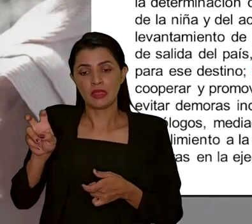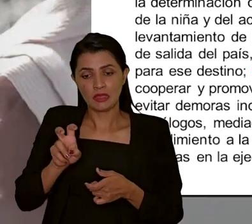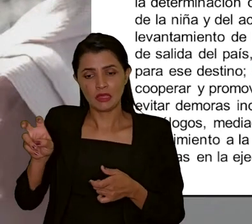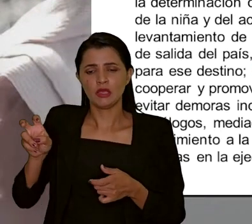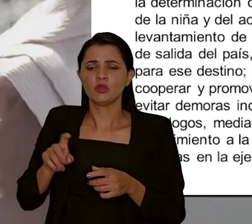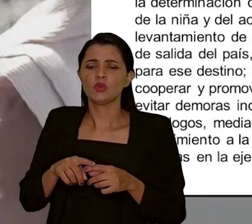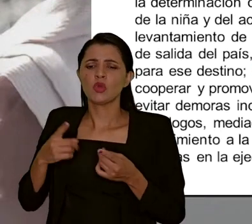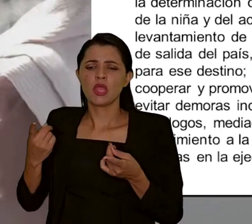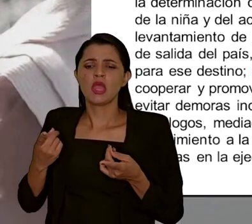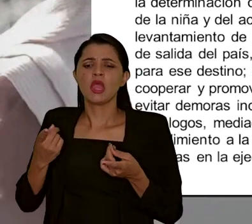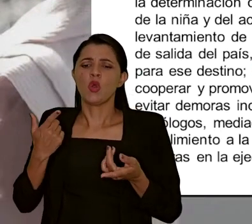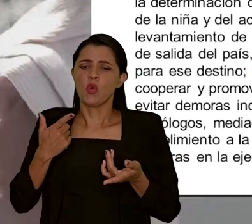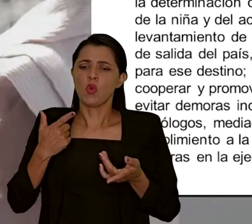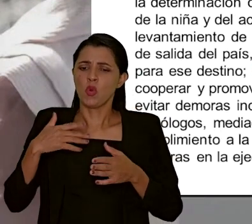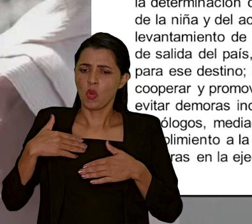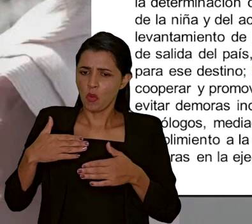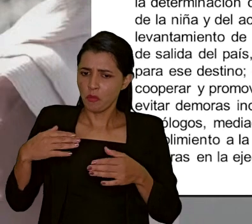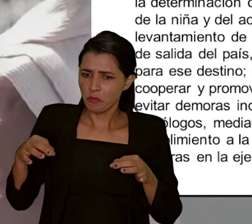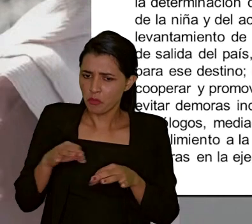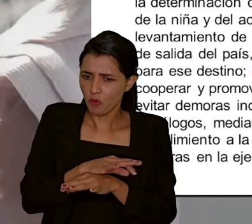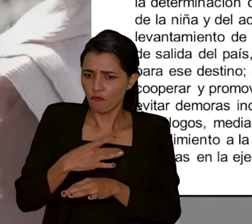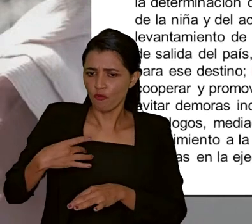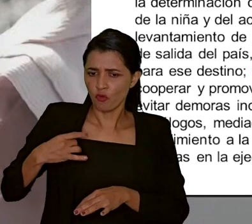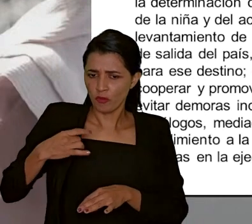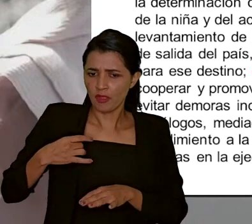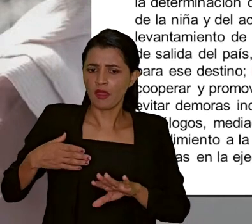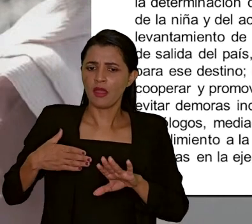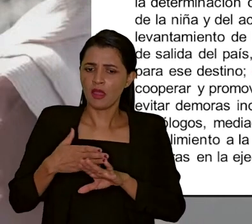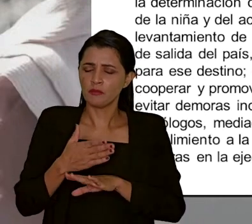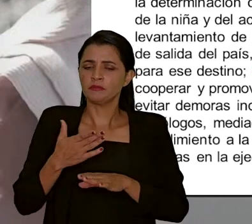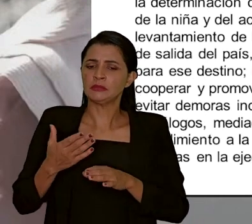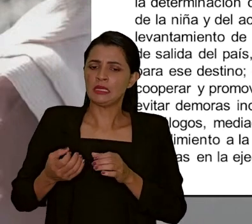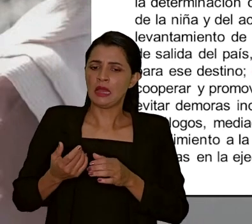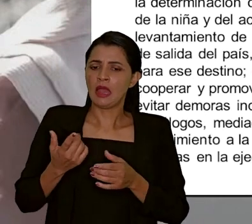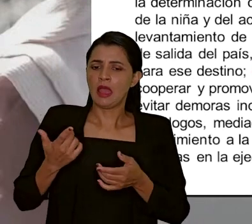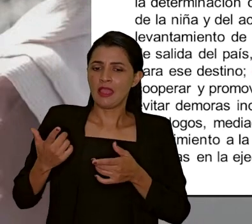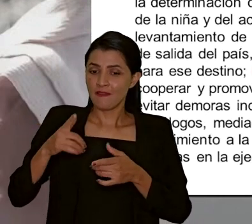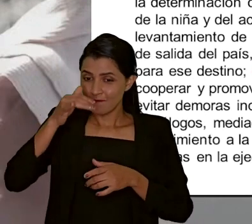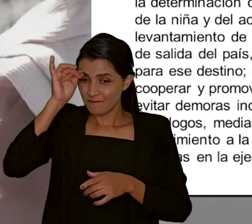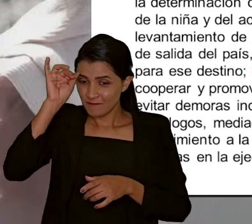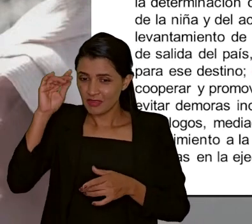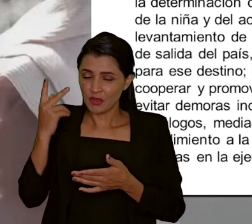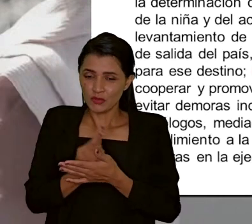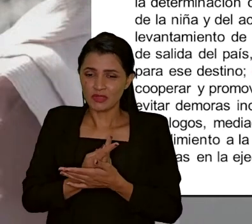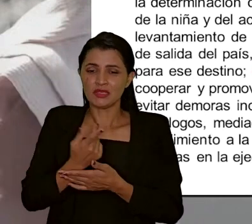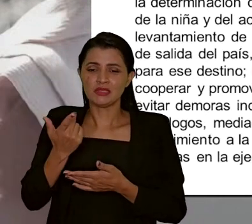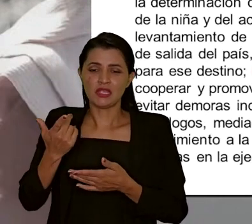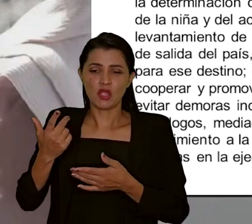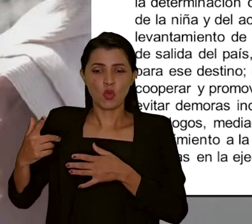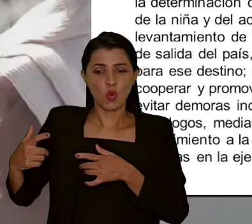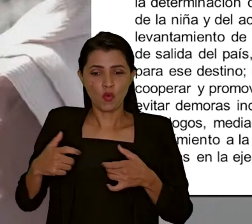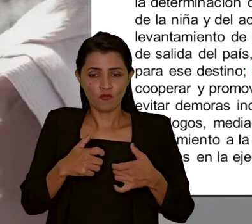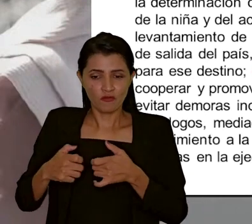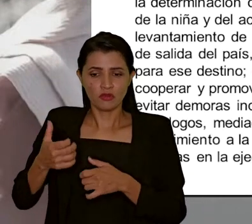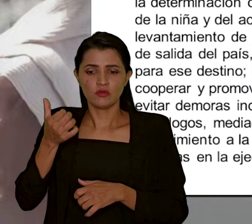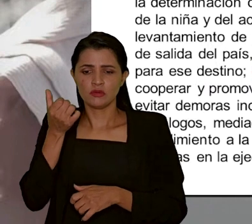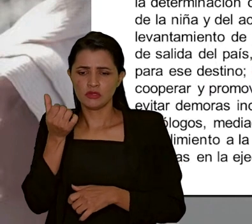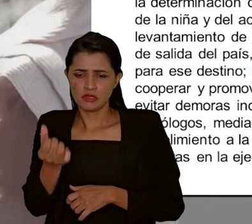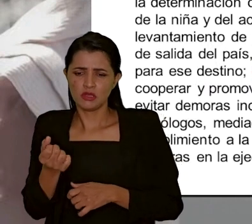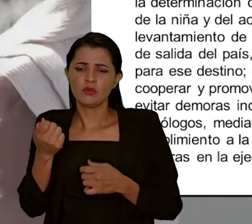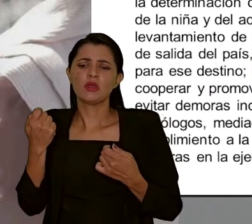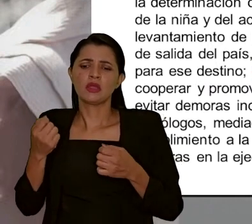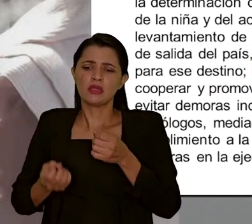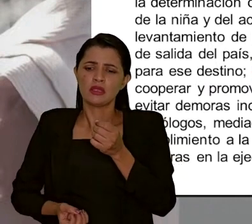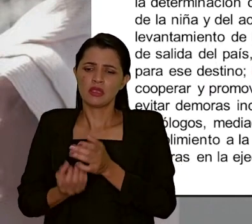a cooperar y promover el cumplimiento voluntario para evitar demoras indebidas. Sexto, establecer si se convocará